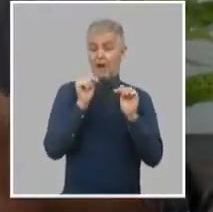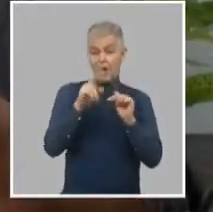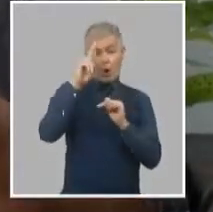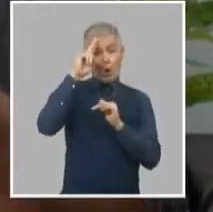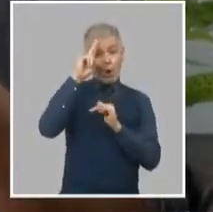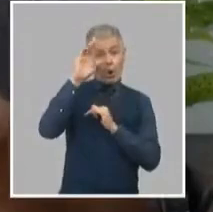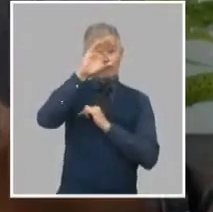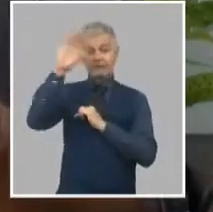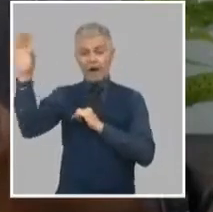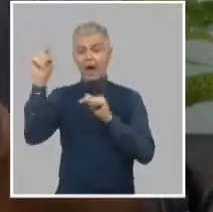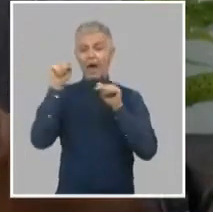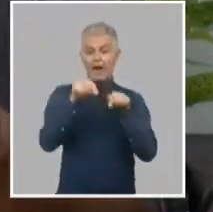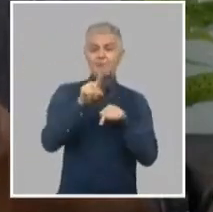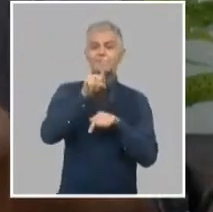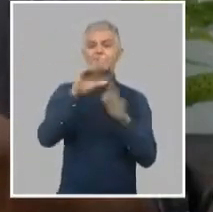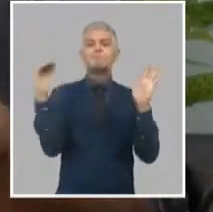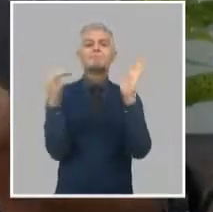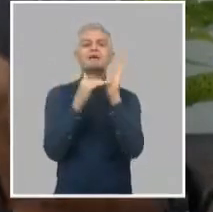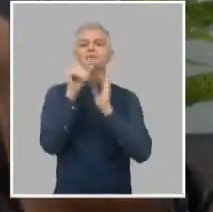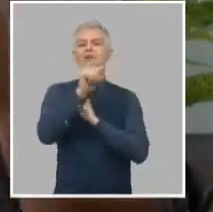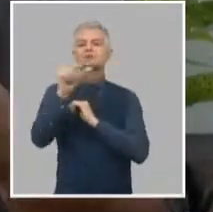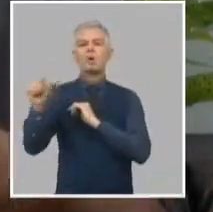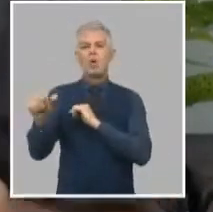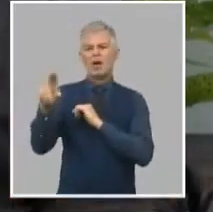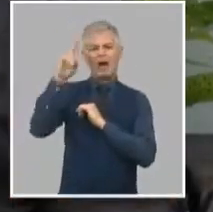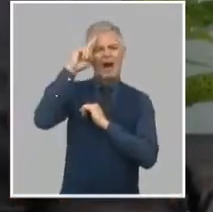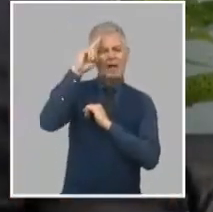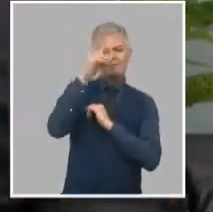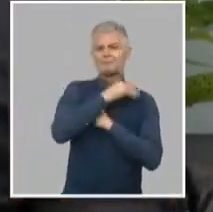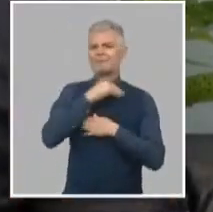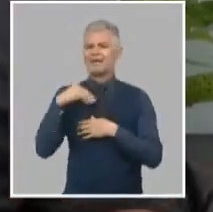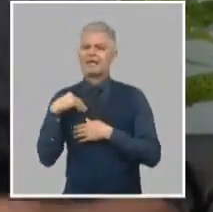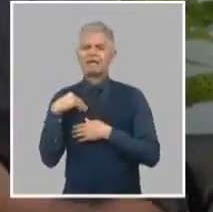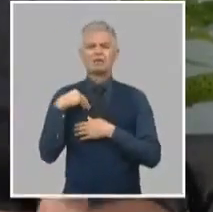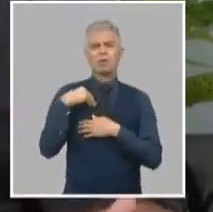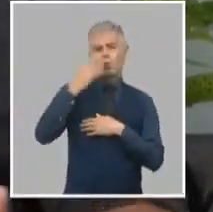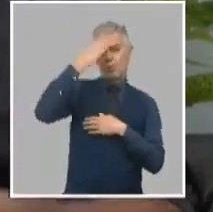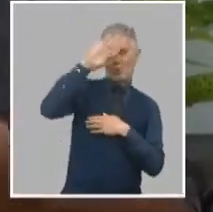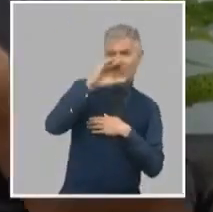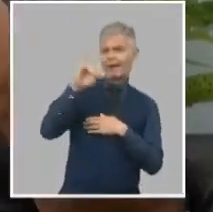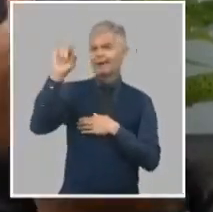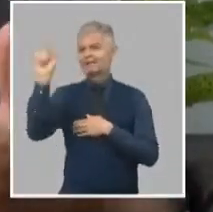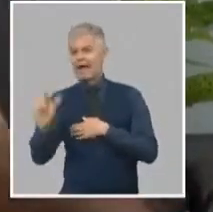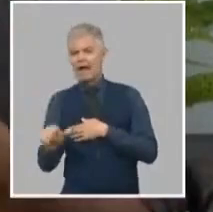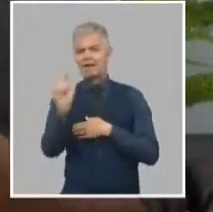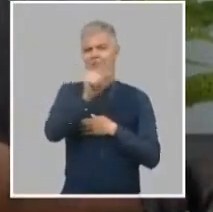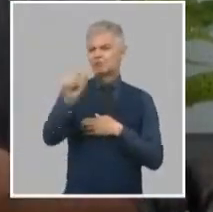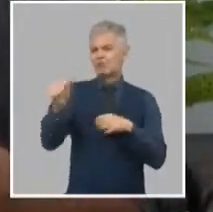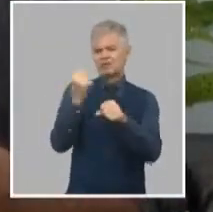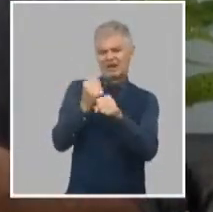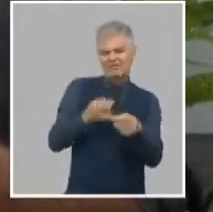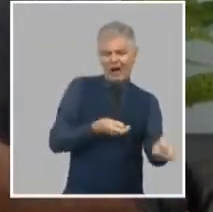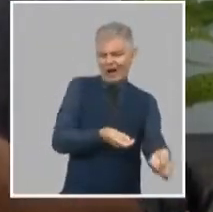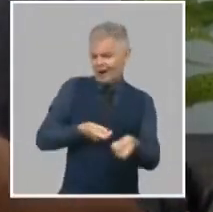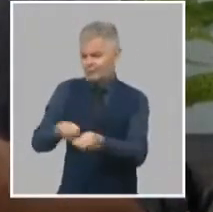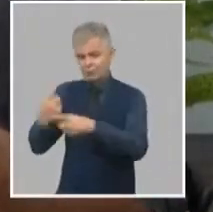habían 1.000 personas, entre médicos cubanos y italianos y personal de limpieza y de todo